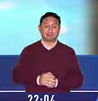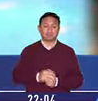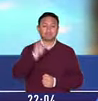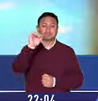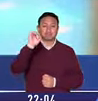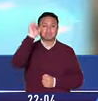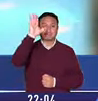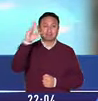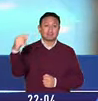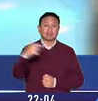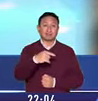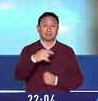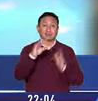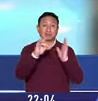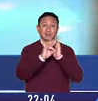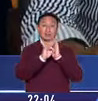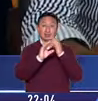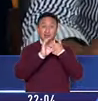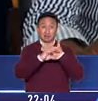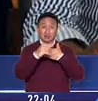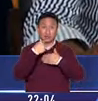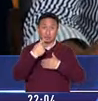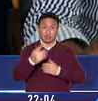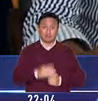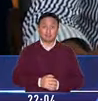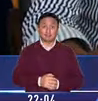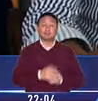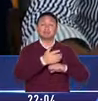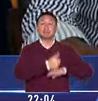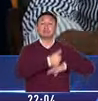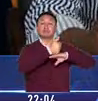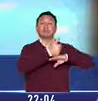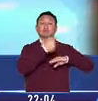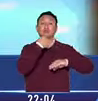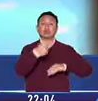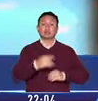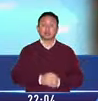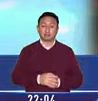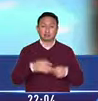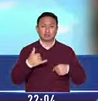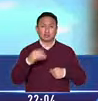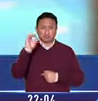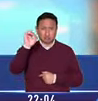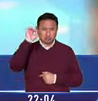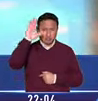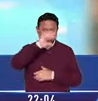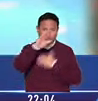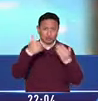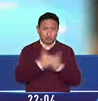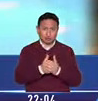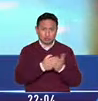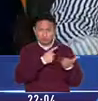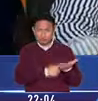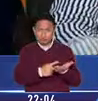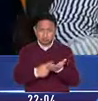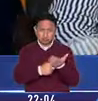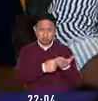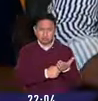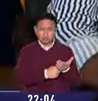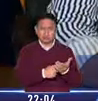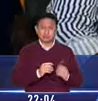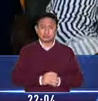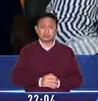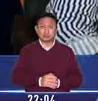se viralizaron en redes sociales. Sin embargo, el gobernador señala que se están analizando estas imágenes. Se han